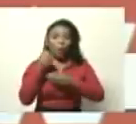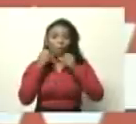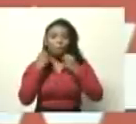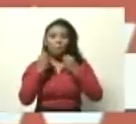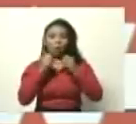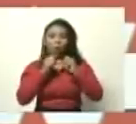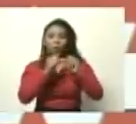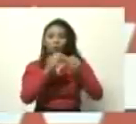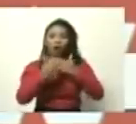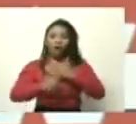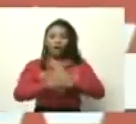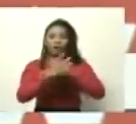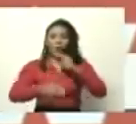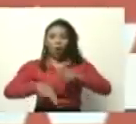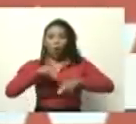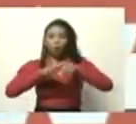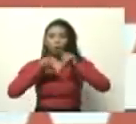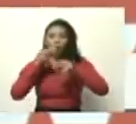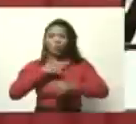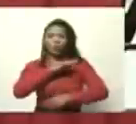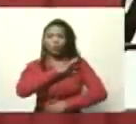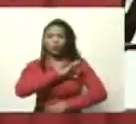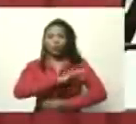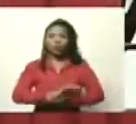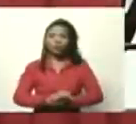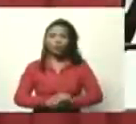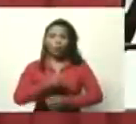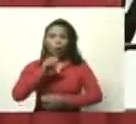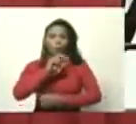avanzando en la construcción de nuestro socialismo. Hoy